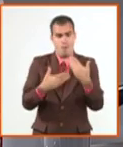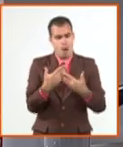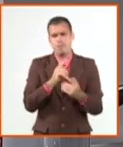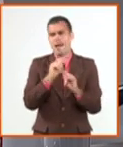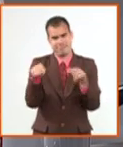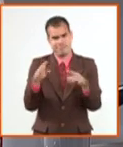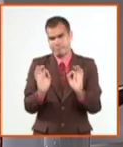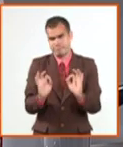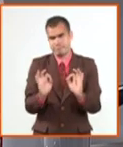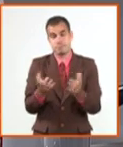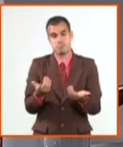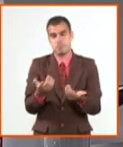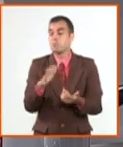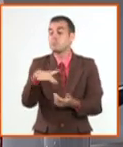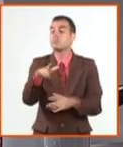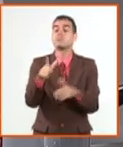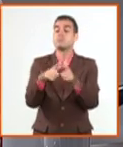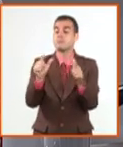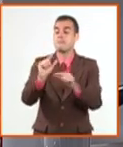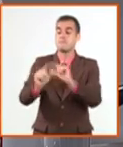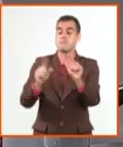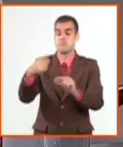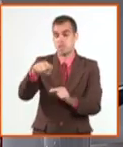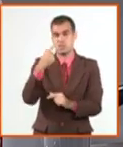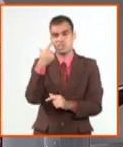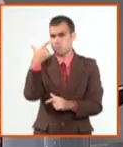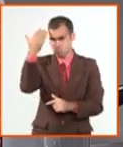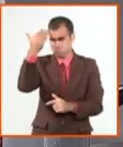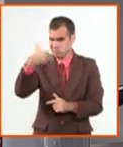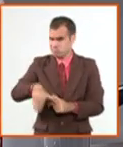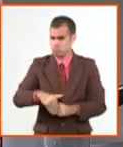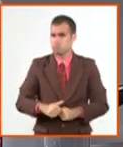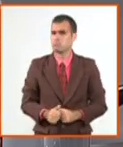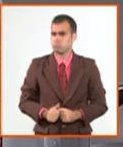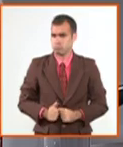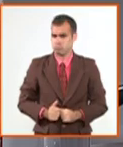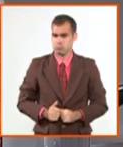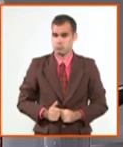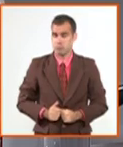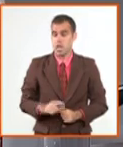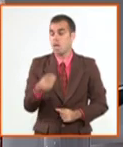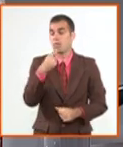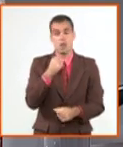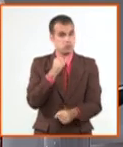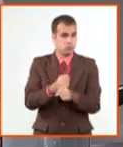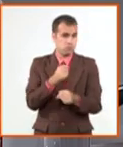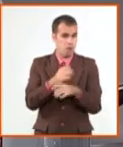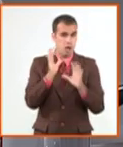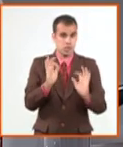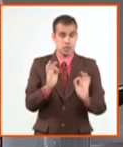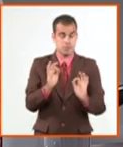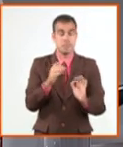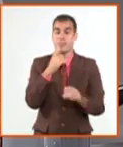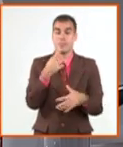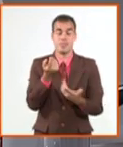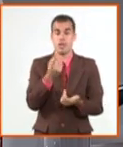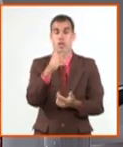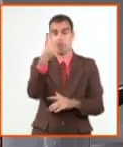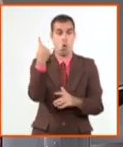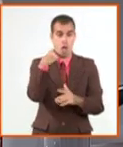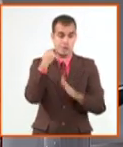personas que llevan constantemente hacen eso que se su día a día pero en el último año y medio dos años ha sido